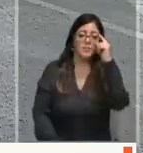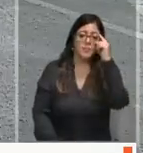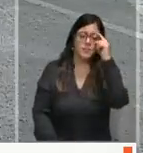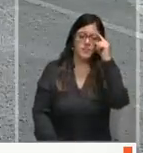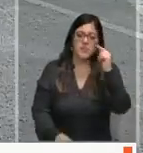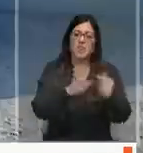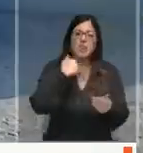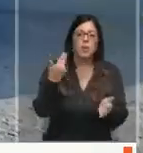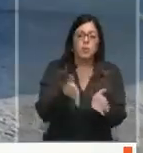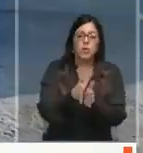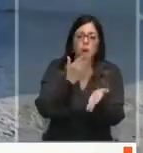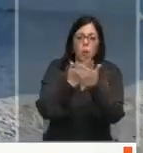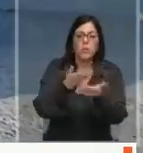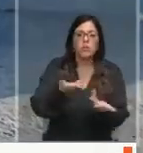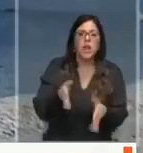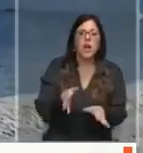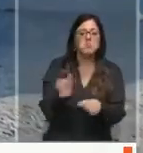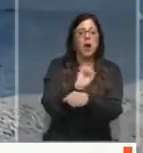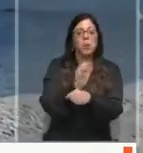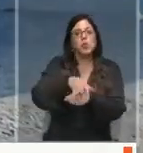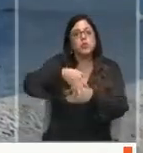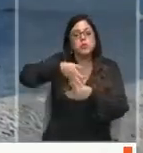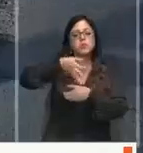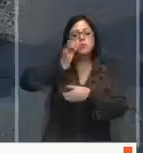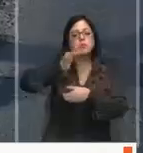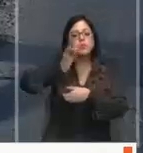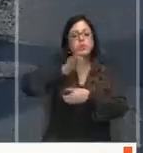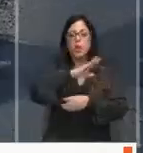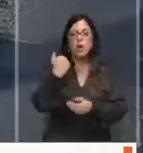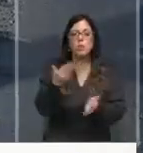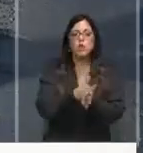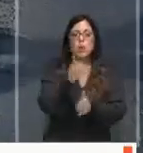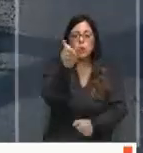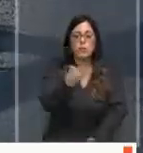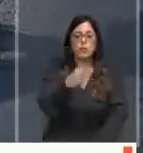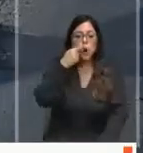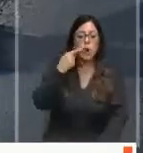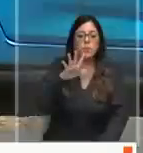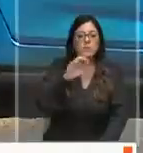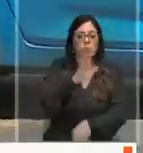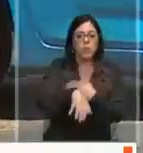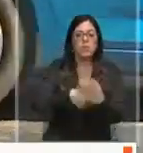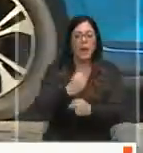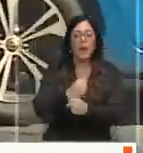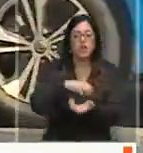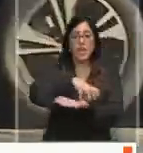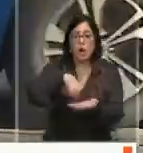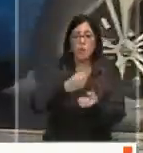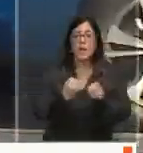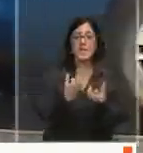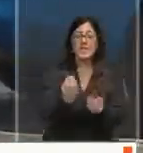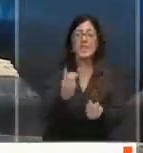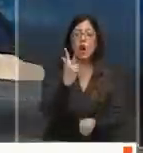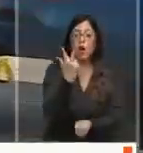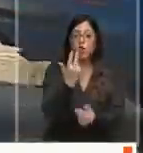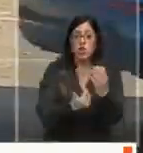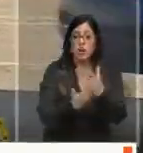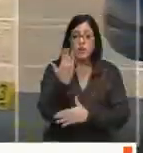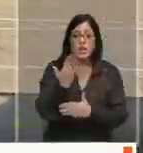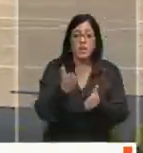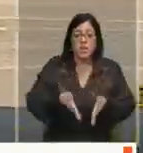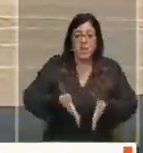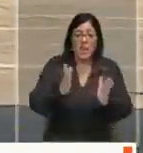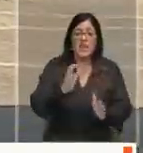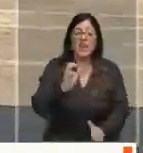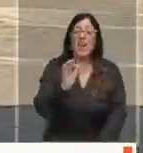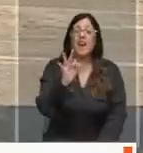Acribillado mientras tomaba desayuno en su auto, así murió un hombre de 50 años en la comuna de La Cisterna. A eso de las 8 de la mañana, vecinos de Fernández Albano